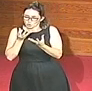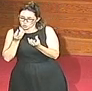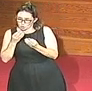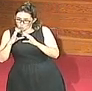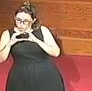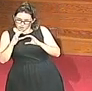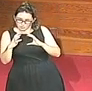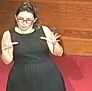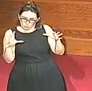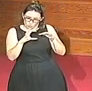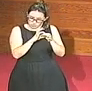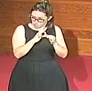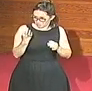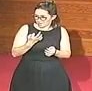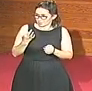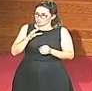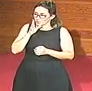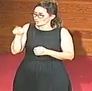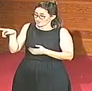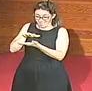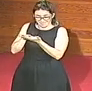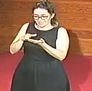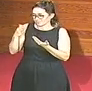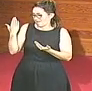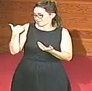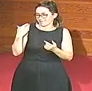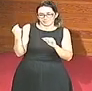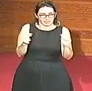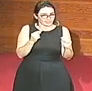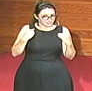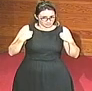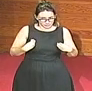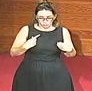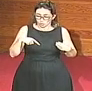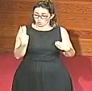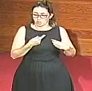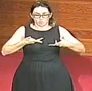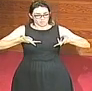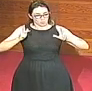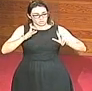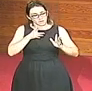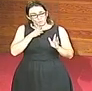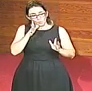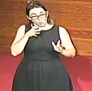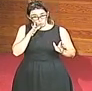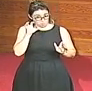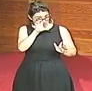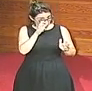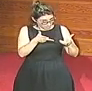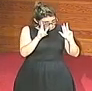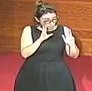diciendo es el debate que ayer comentábamos. Las democracias, ¿somos demócratas porque vivimos en una democracia o somos demócratas